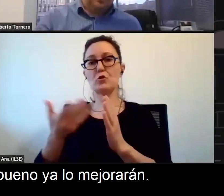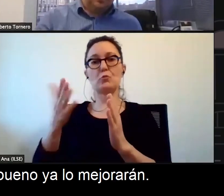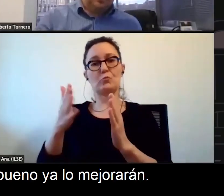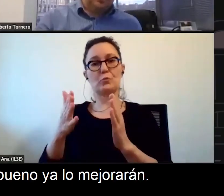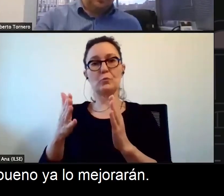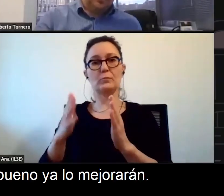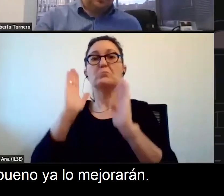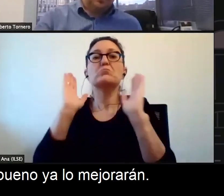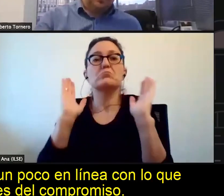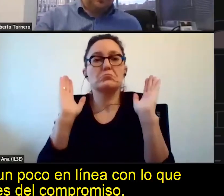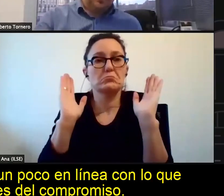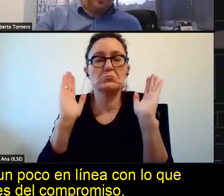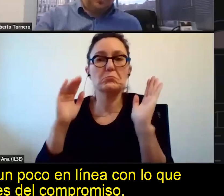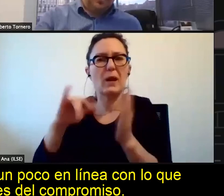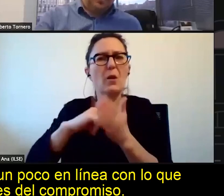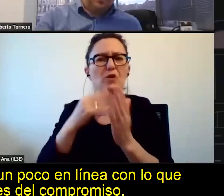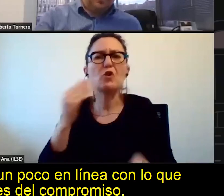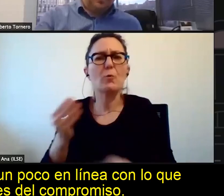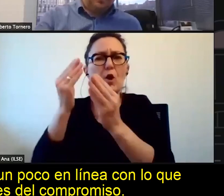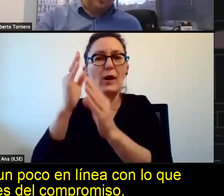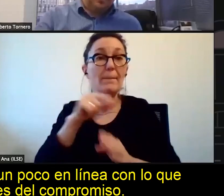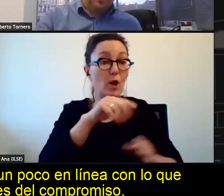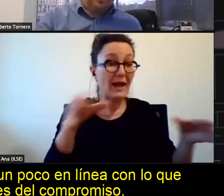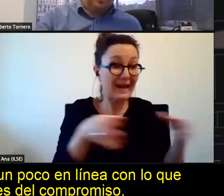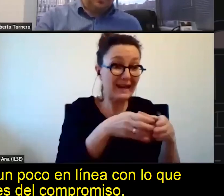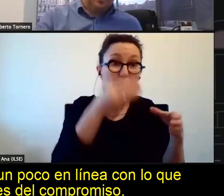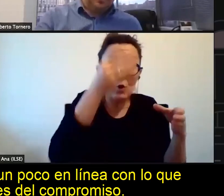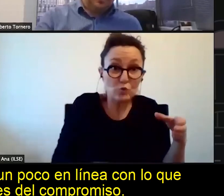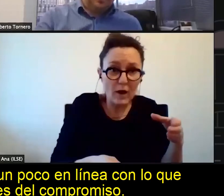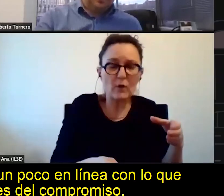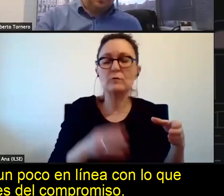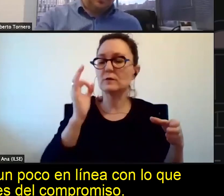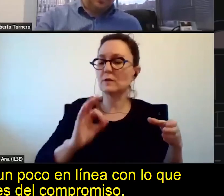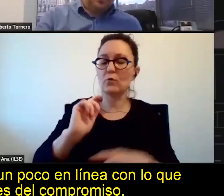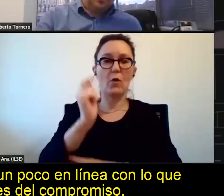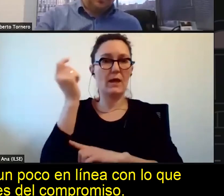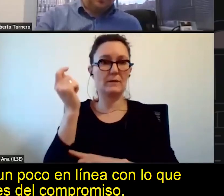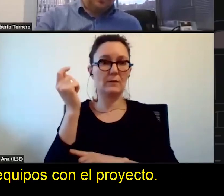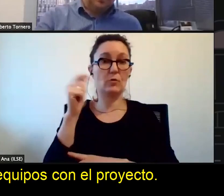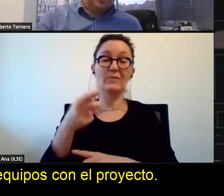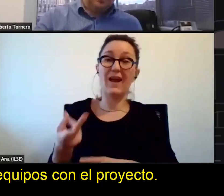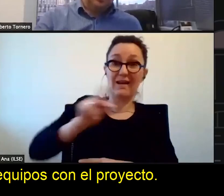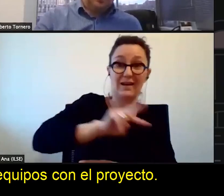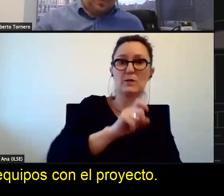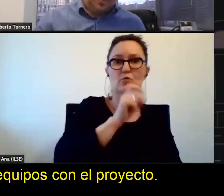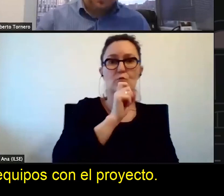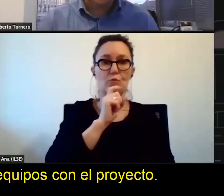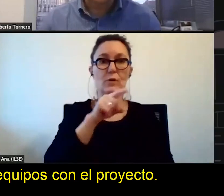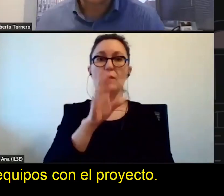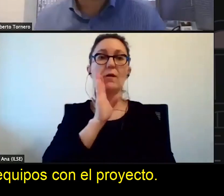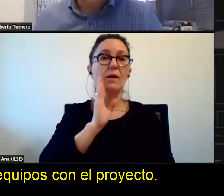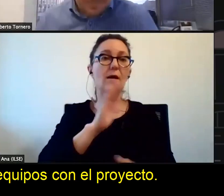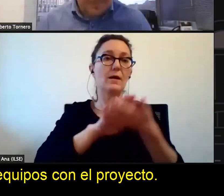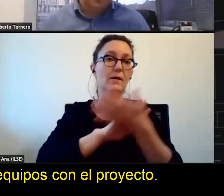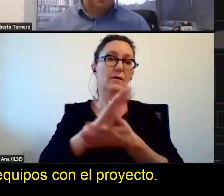mejorarán. Claro. Sí, sí, es algo que va un poco en línea con lo que comentábamos antes del compromiso, ¿no? El compromiso que tienen esos